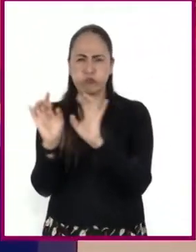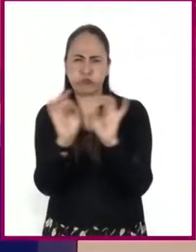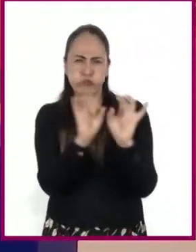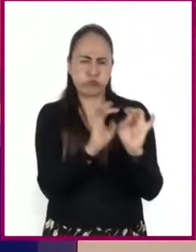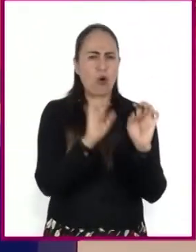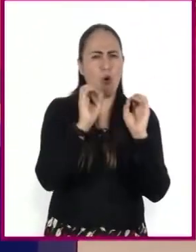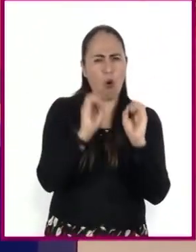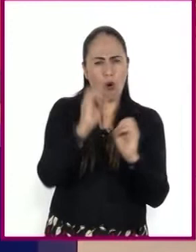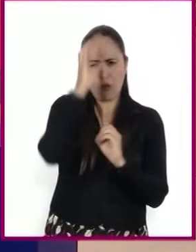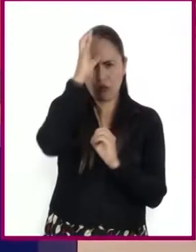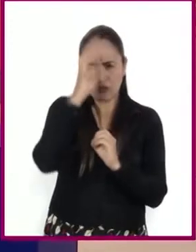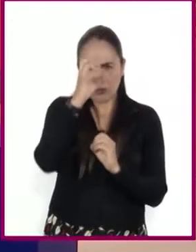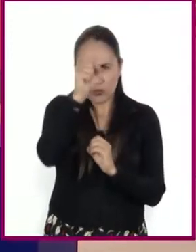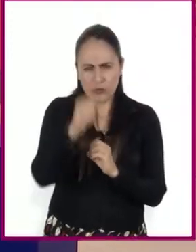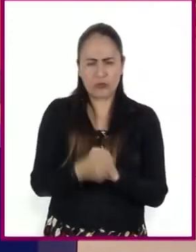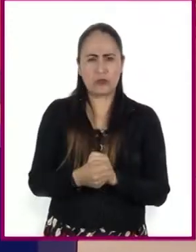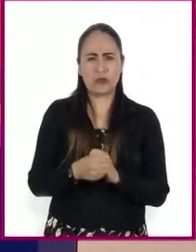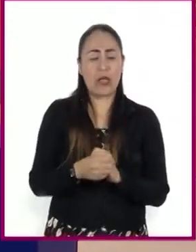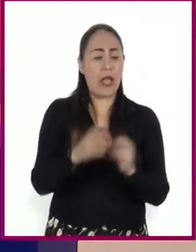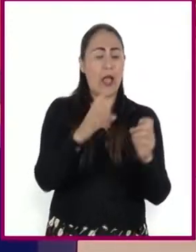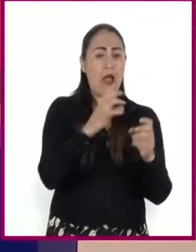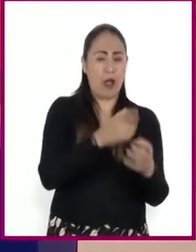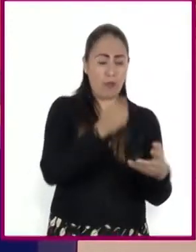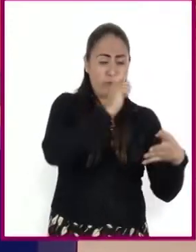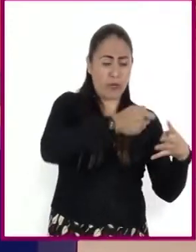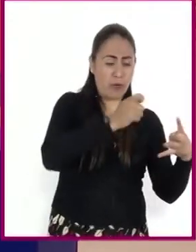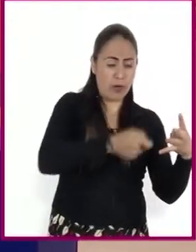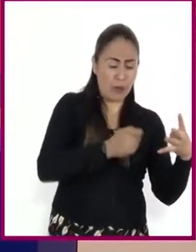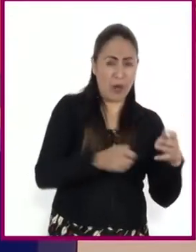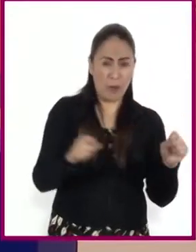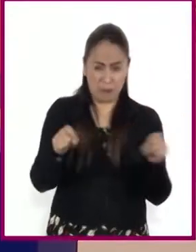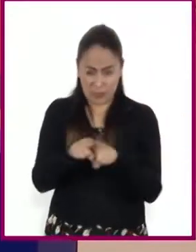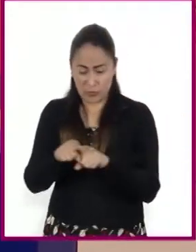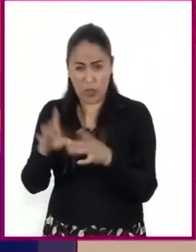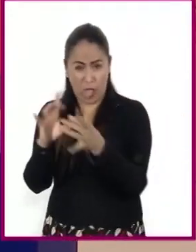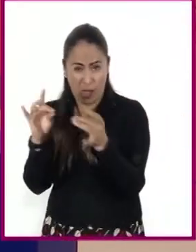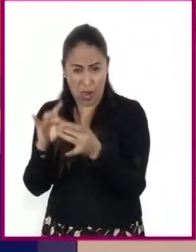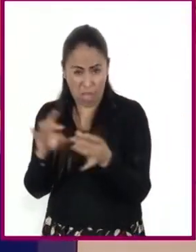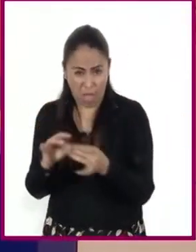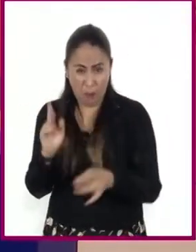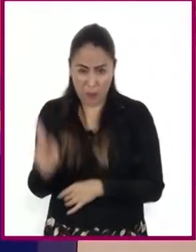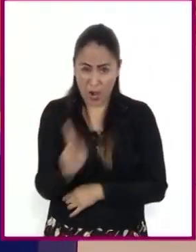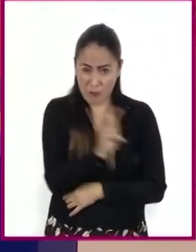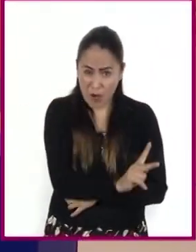que no es lo mismo definir que describir. Cierto, no es lo